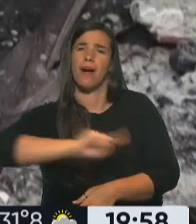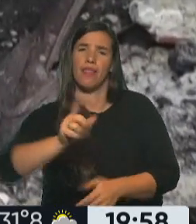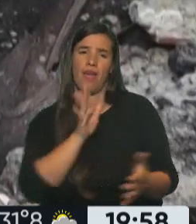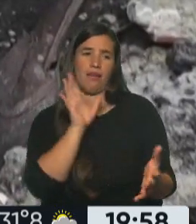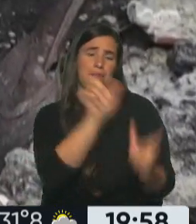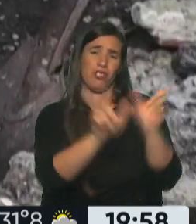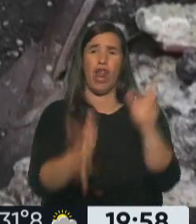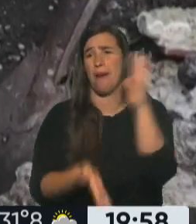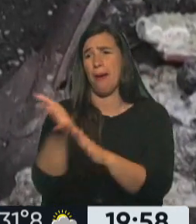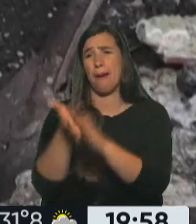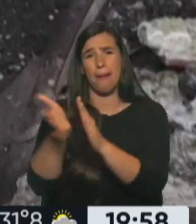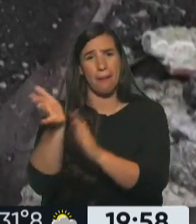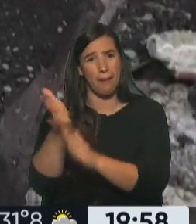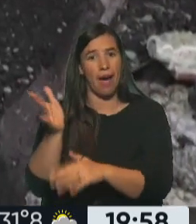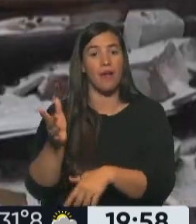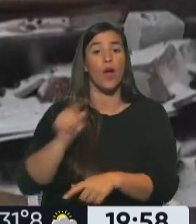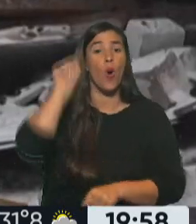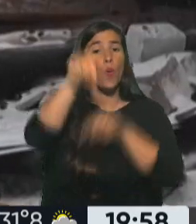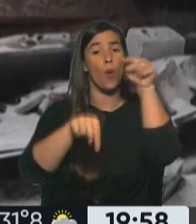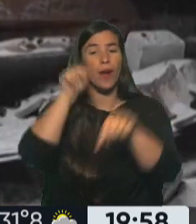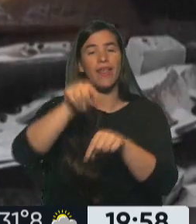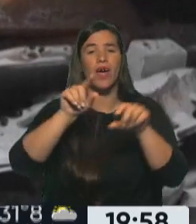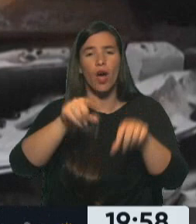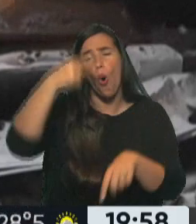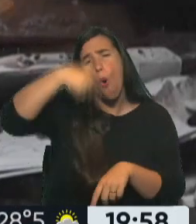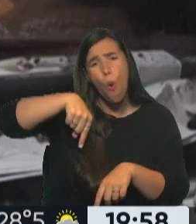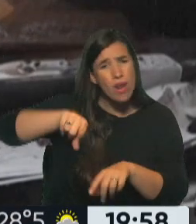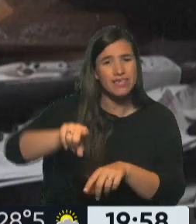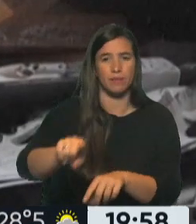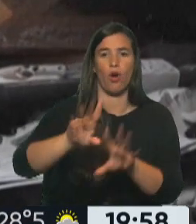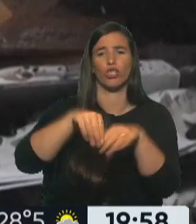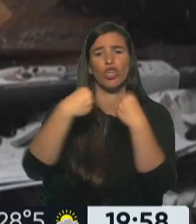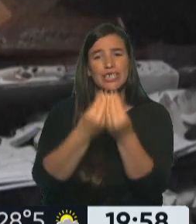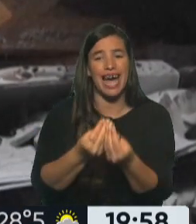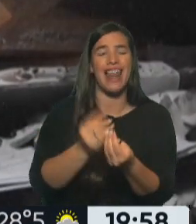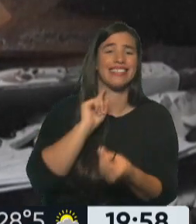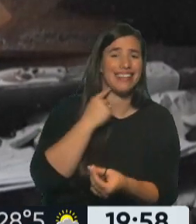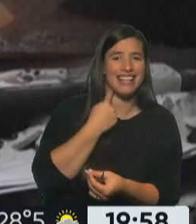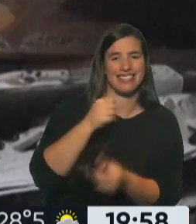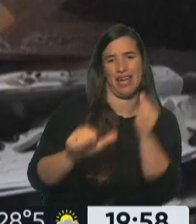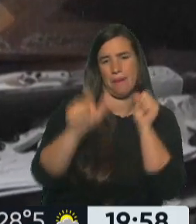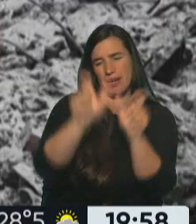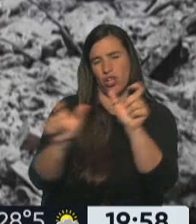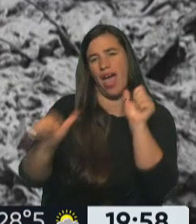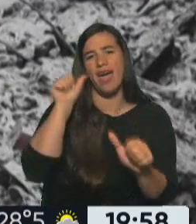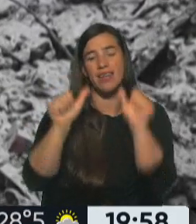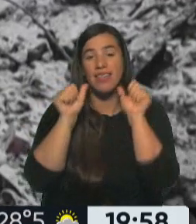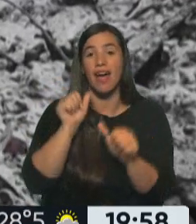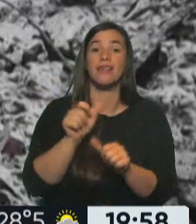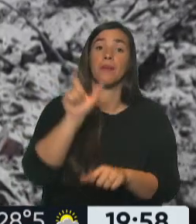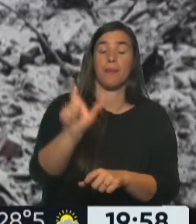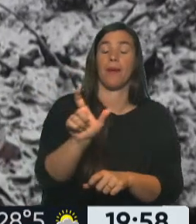Los últimos bombardeos dejaron 3 heridos. En tanto, el ministro de Defensa de Rusia informó que sus defensas